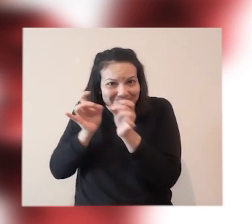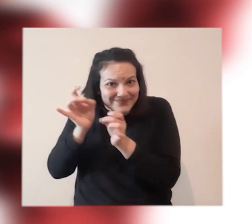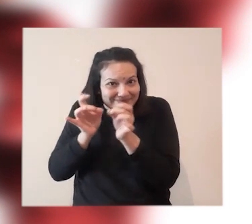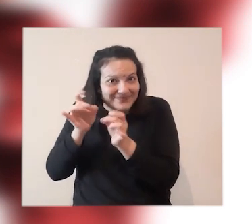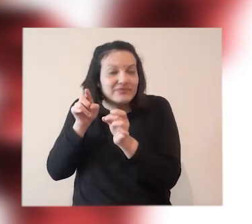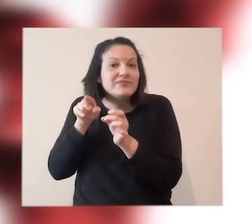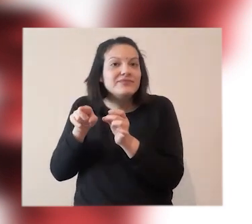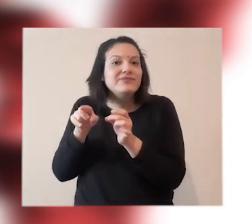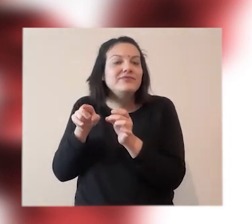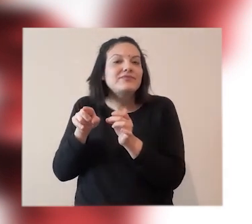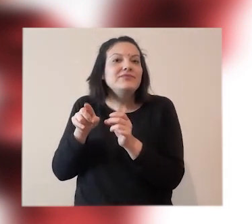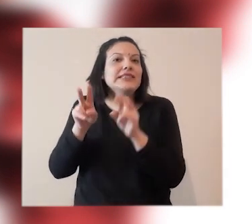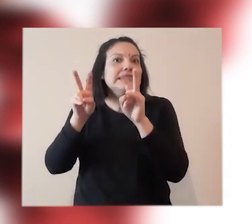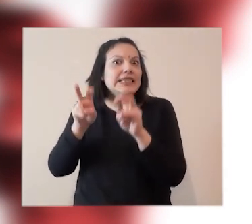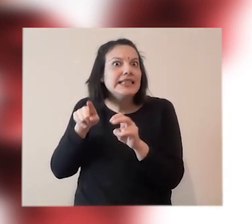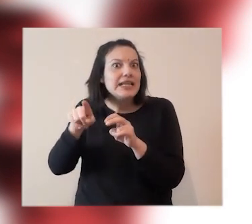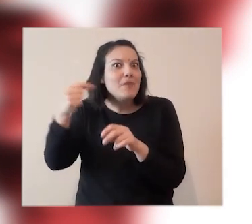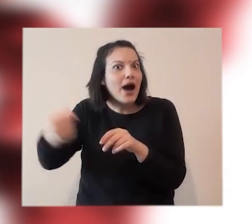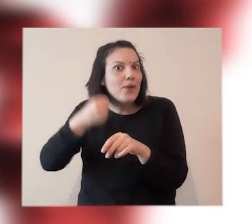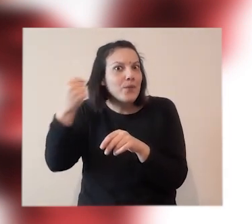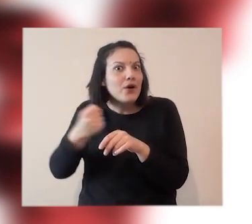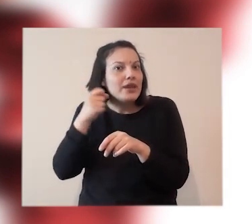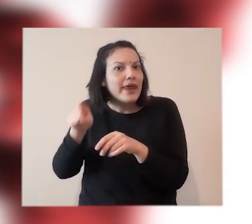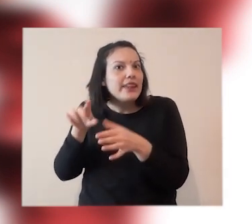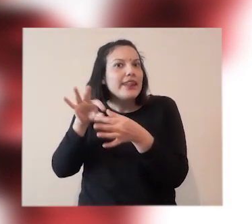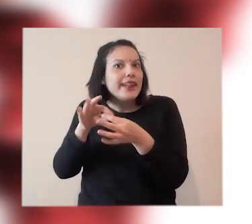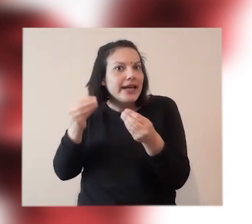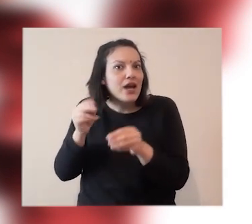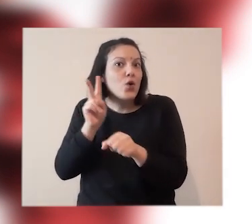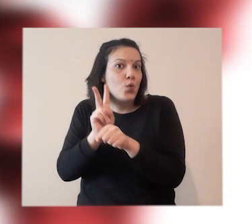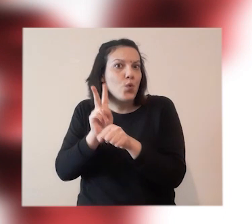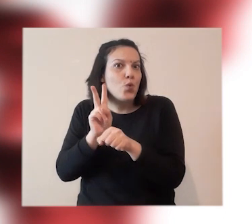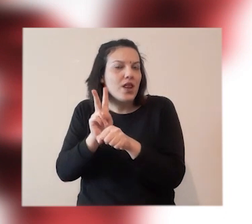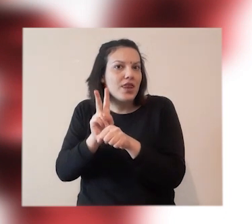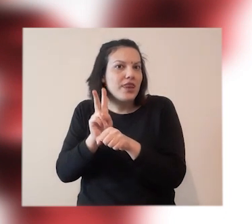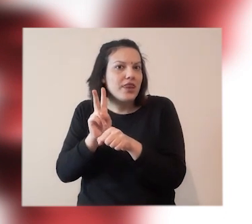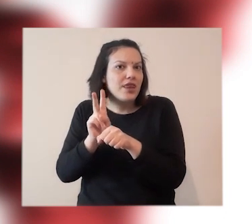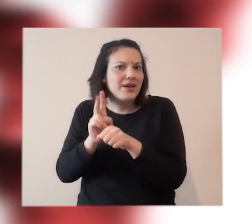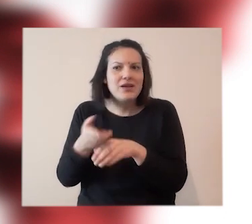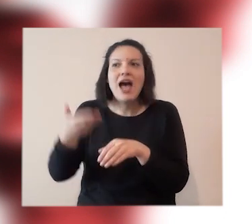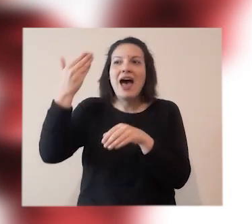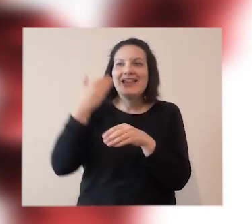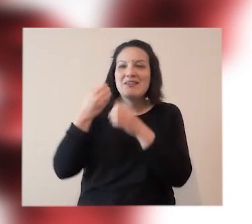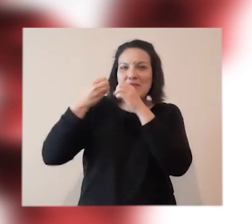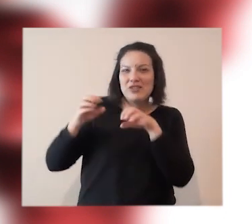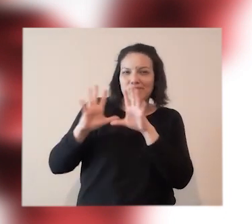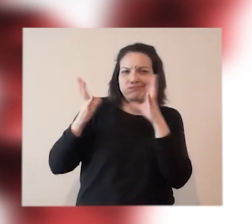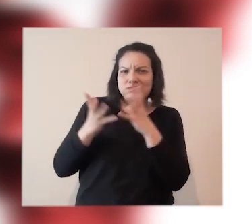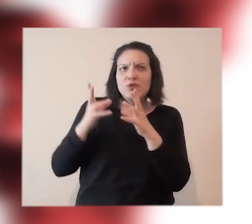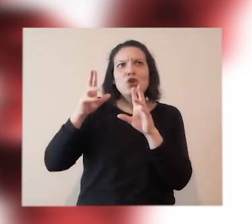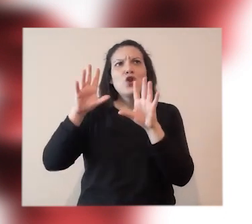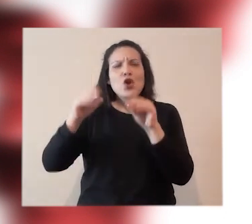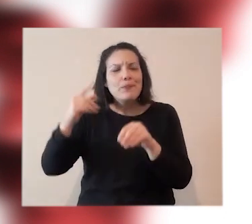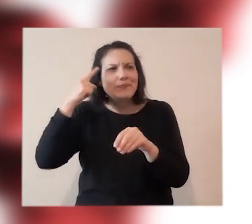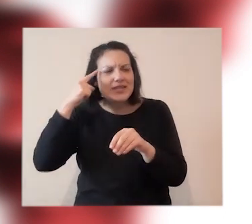aerosoles, justamente, y acá aparece una cuestión muy importante que tiene que ver con el cuidado, que al comienzo de la pandemia todo era pensar en el lavado de manos y el